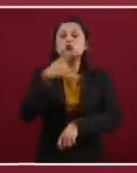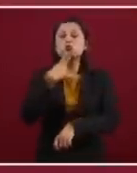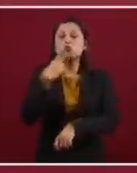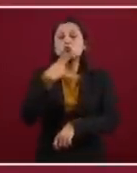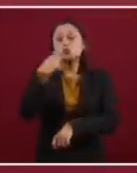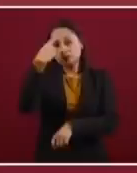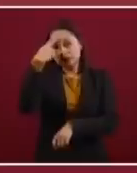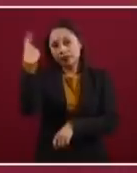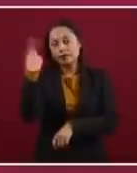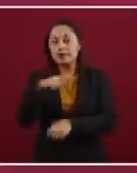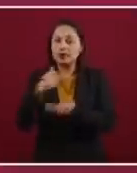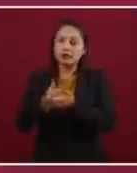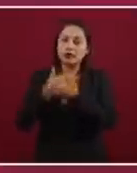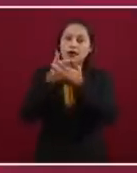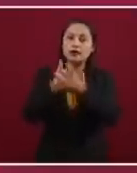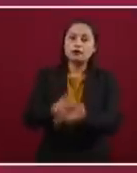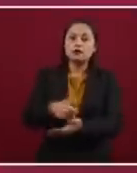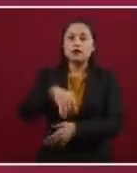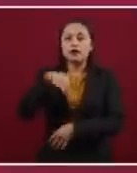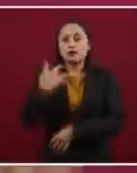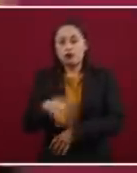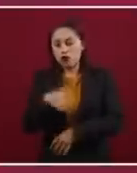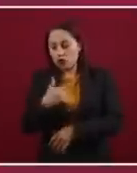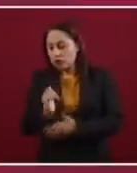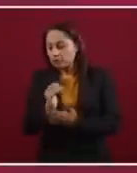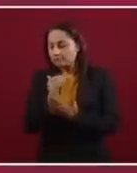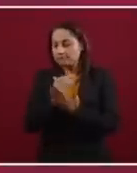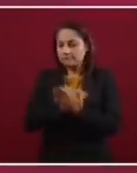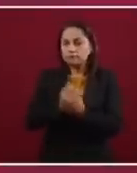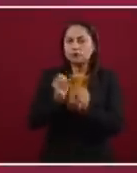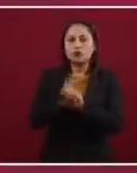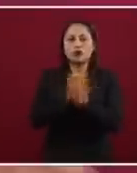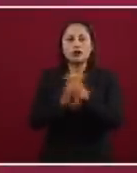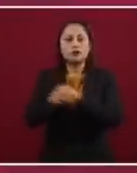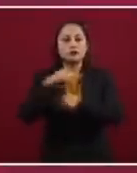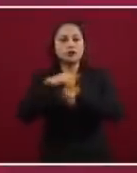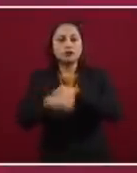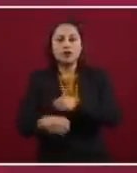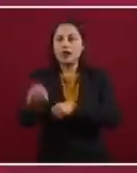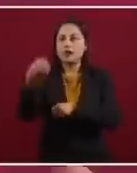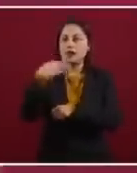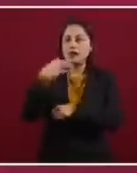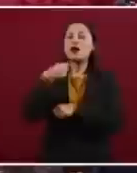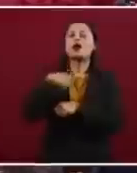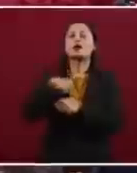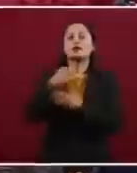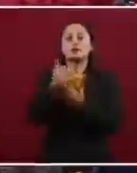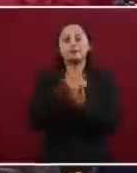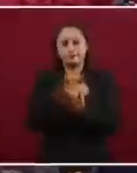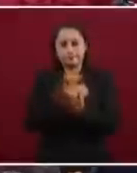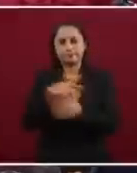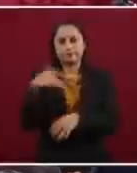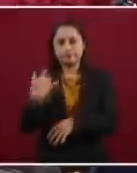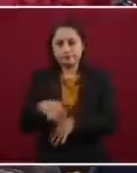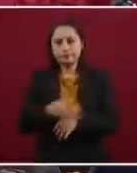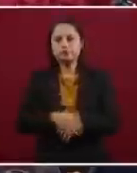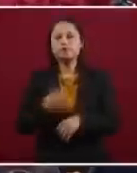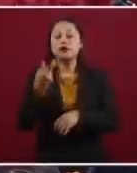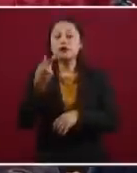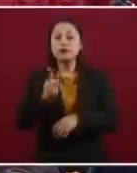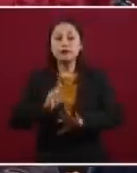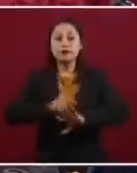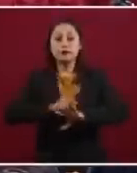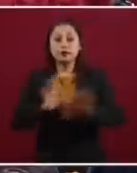efectos anestésicos o para la anestesia pero éste ya se fugó a los mercados ilegales oa la práctica o el consumo